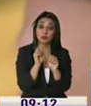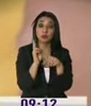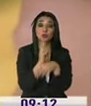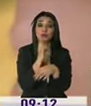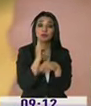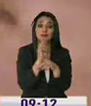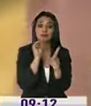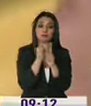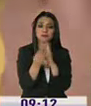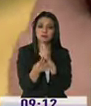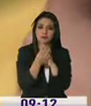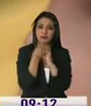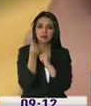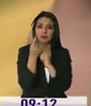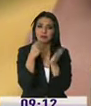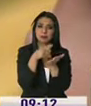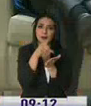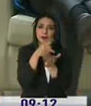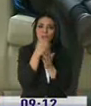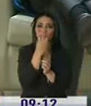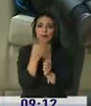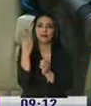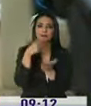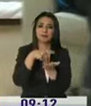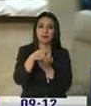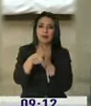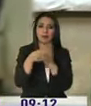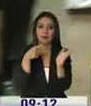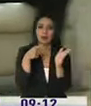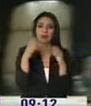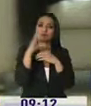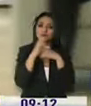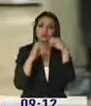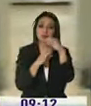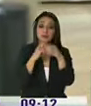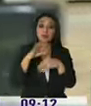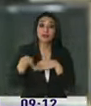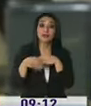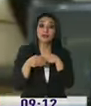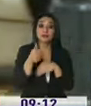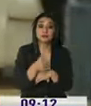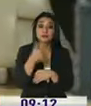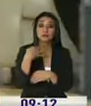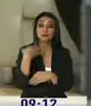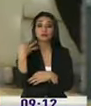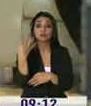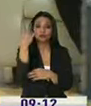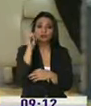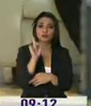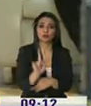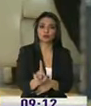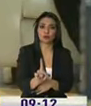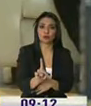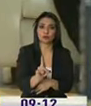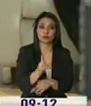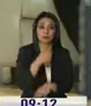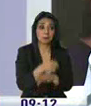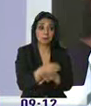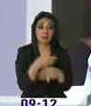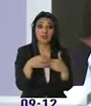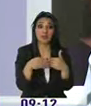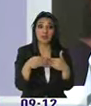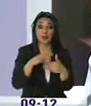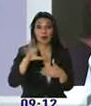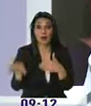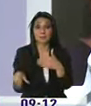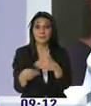pago electrónicos, aclarando que es un medio de pago adicional, voluntario, y no una moneda adicional.